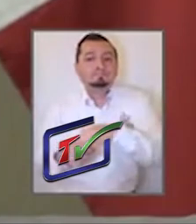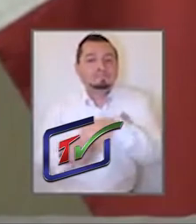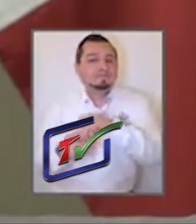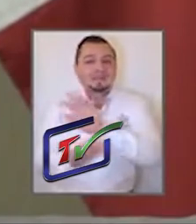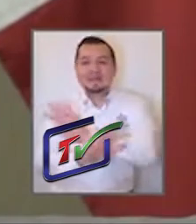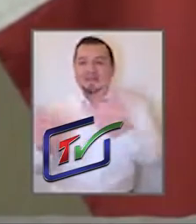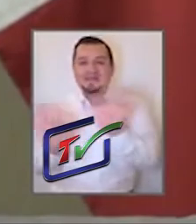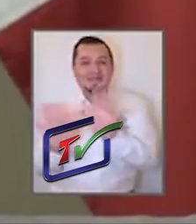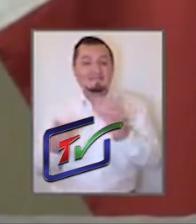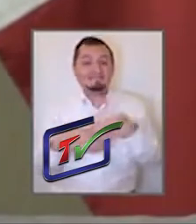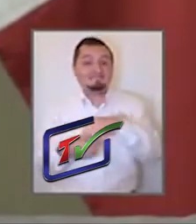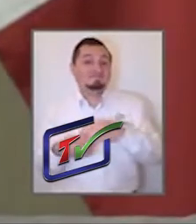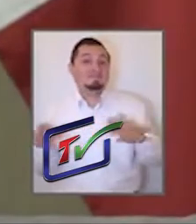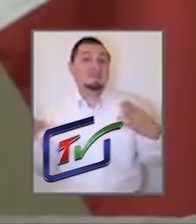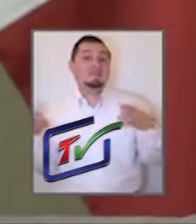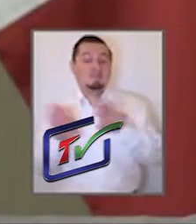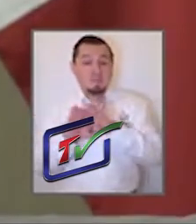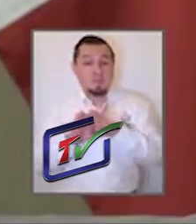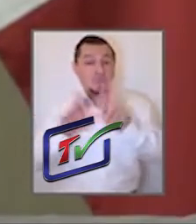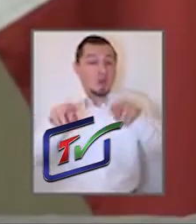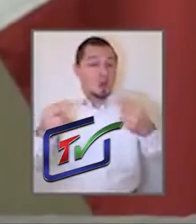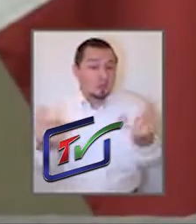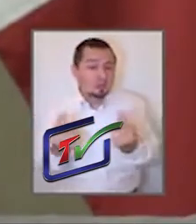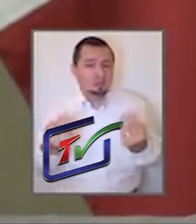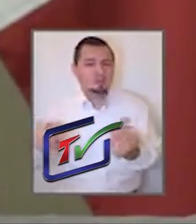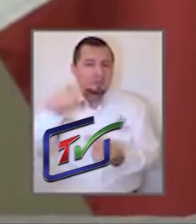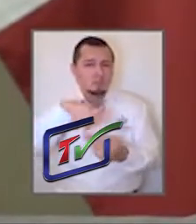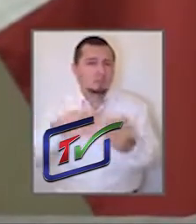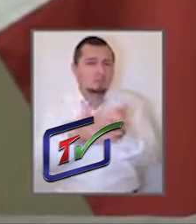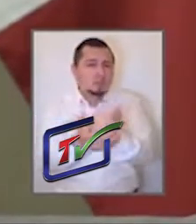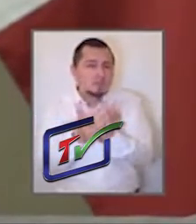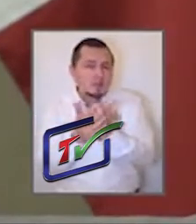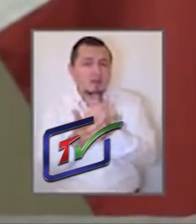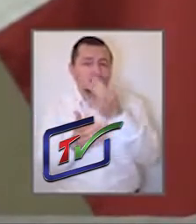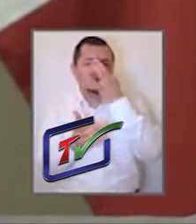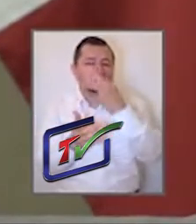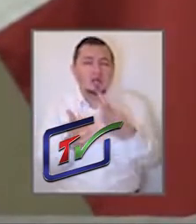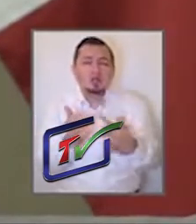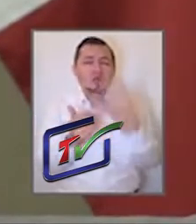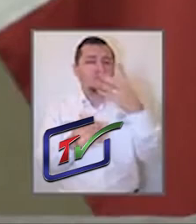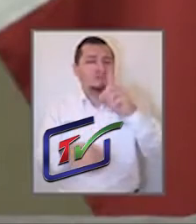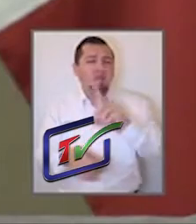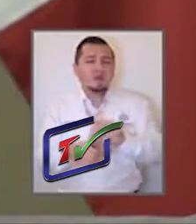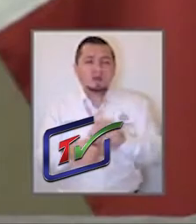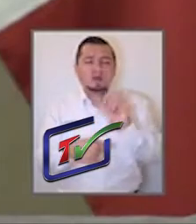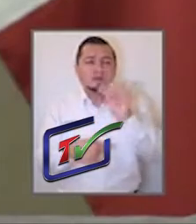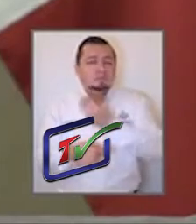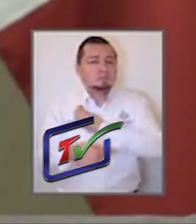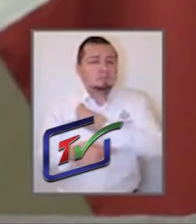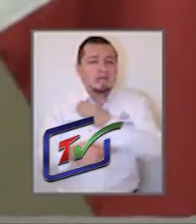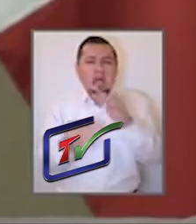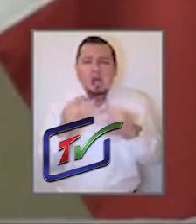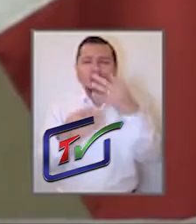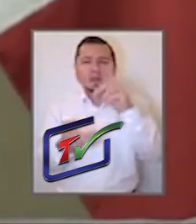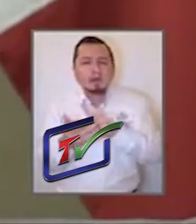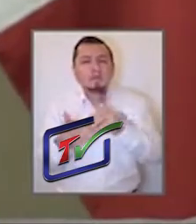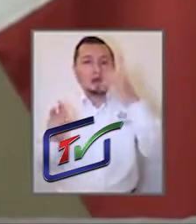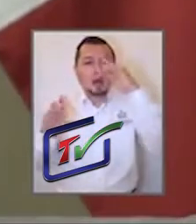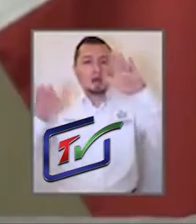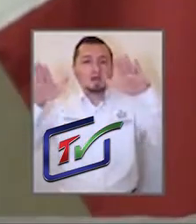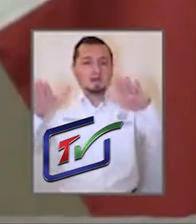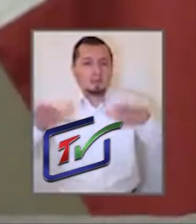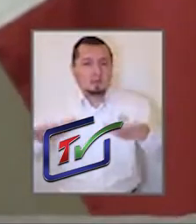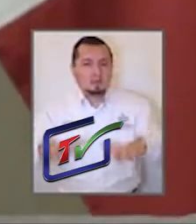funcionamiento de los restaurantes y de ese tipo de servicios. Hoy necesitamos su ayuda para evitar aglomeraciones. Entonces,